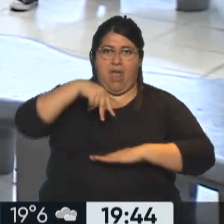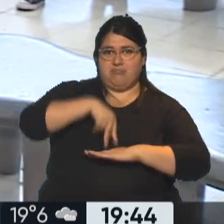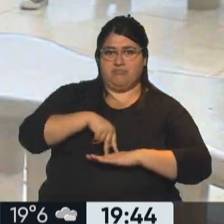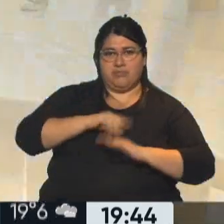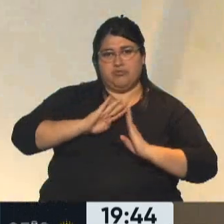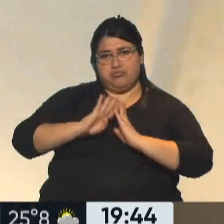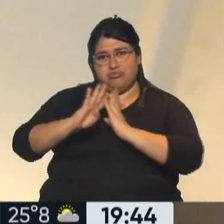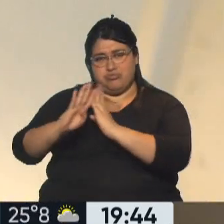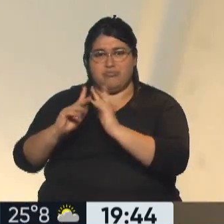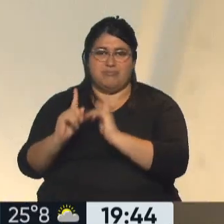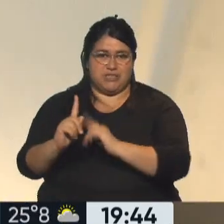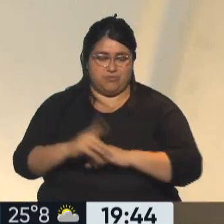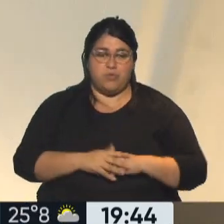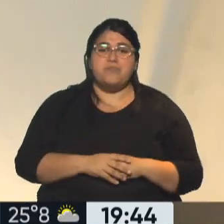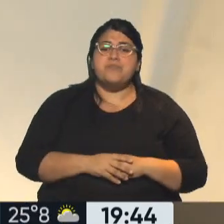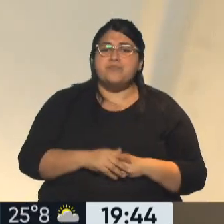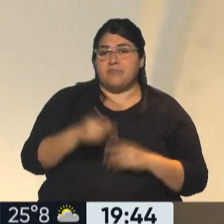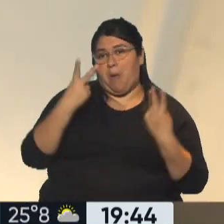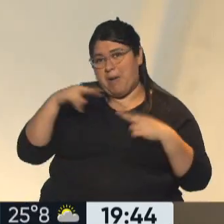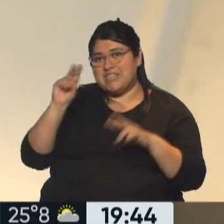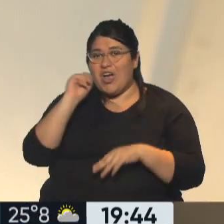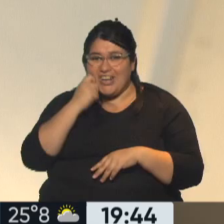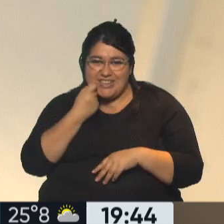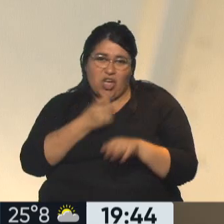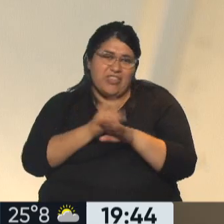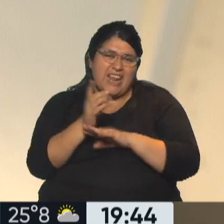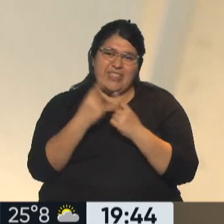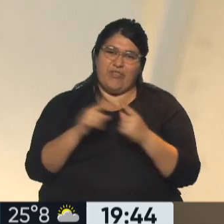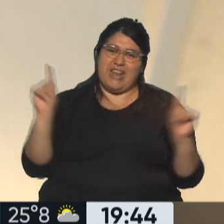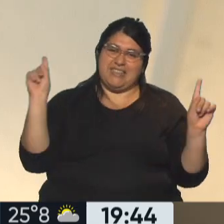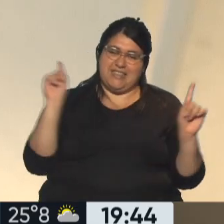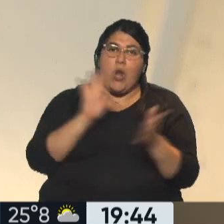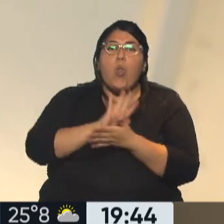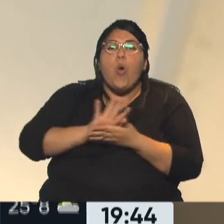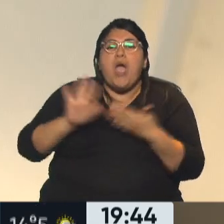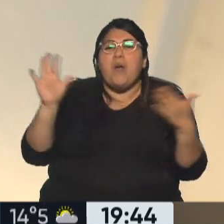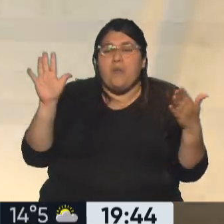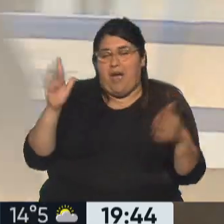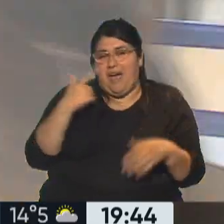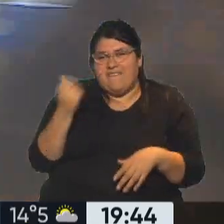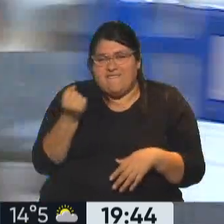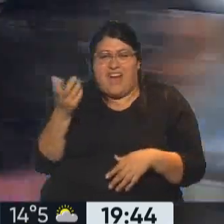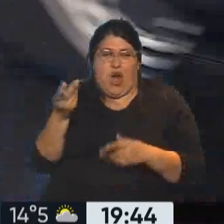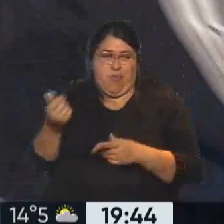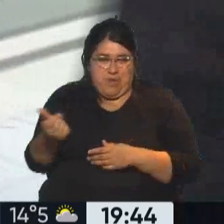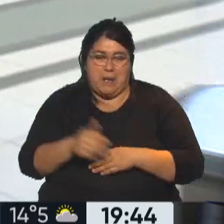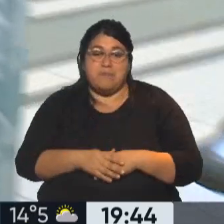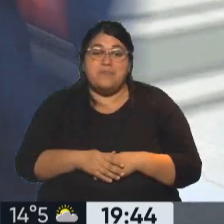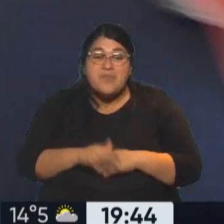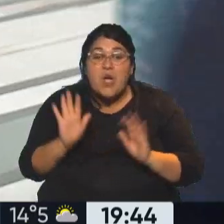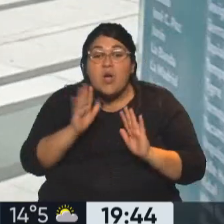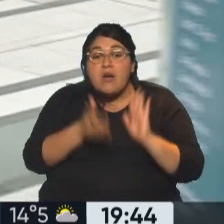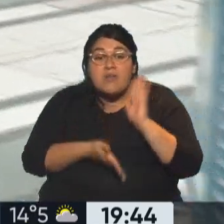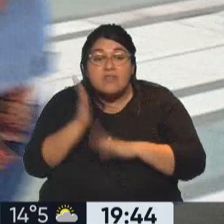todos tratando de conseguir el lugar. Y aparte es un paseo lindo, tren diferente. Una experiencia nueva. Así que bueno, vamos por eso. Gracias, bueno, vamos con más testimonio. Señora, ¿a